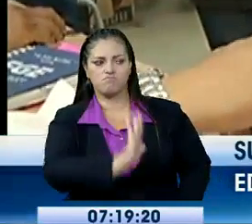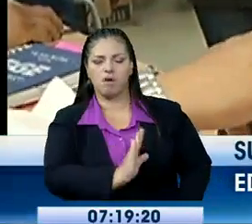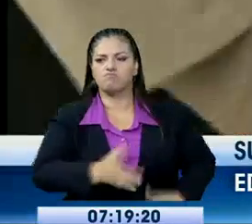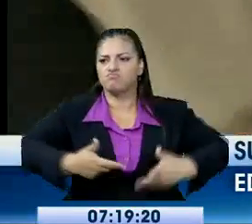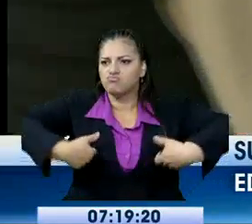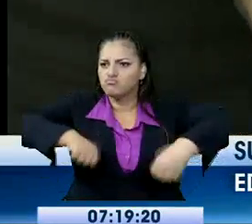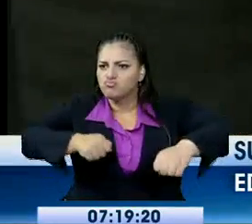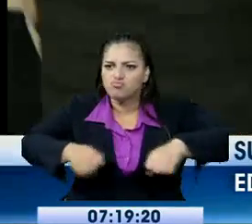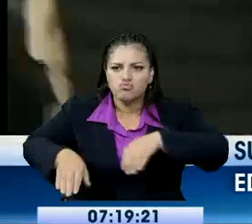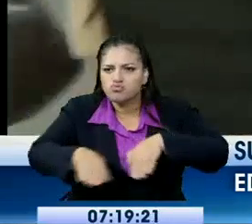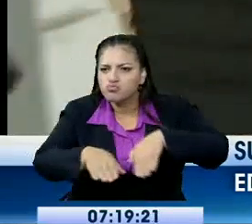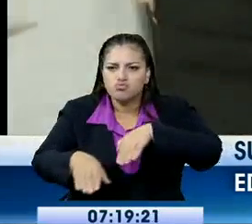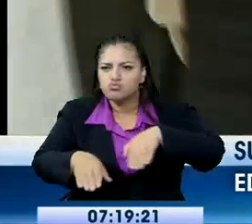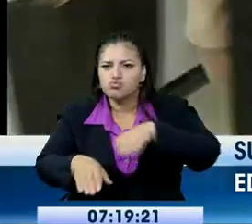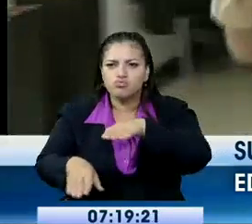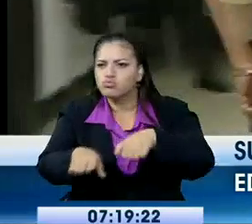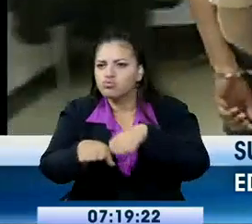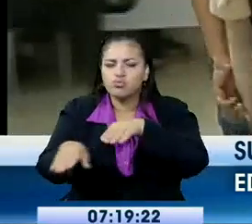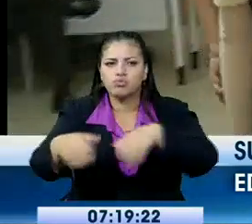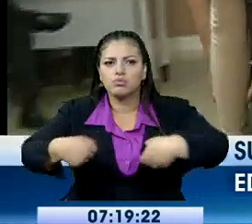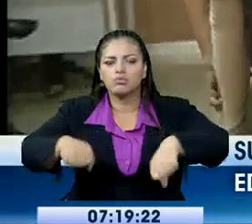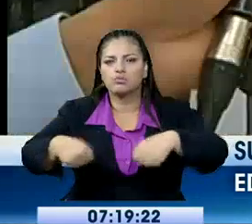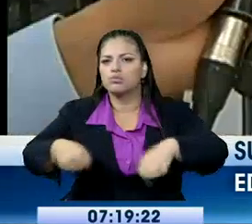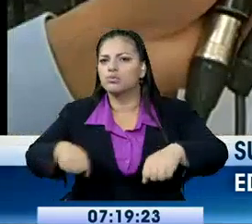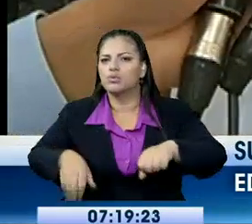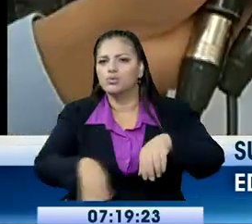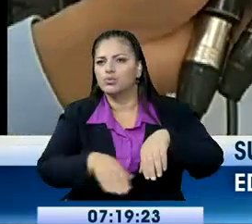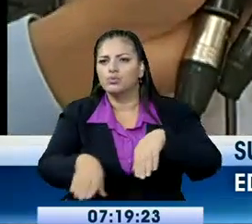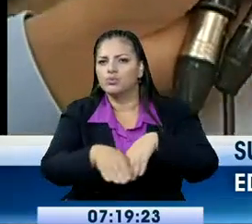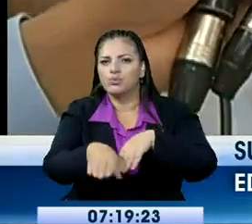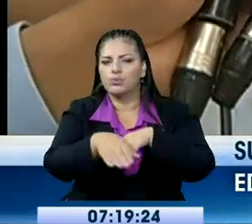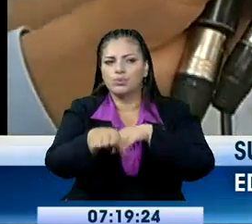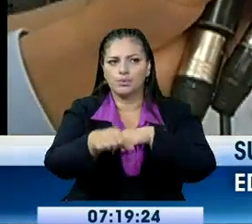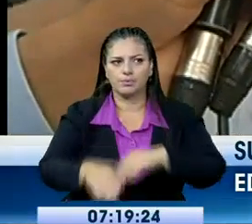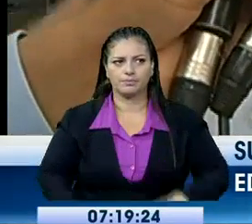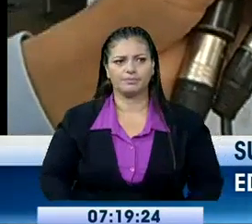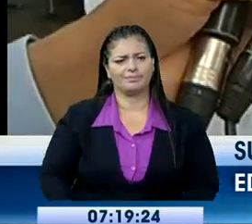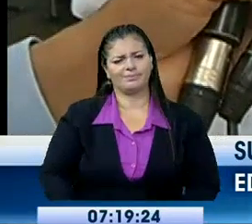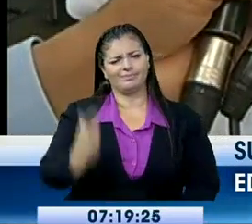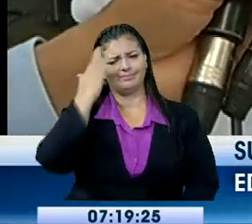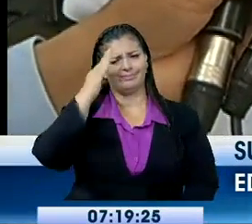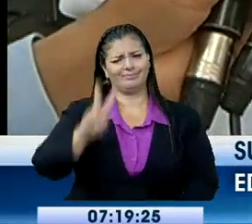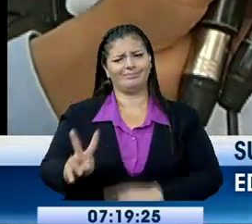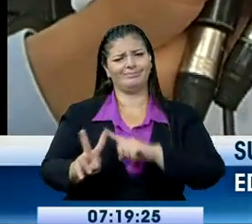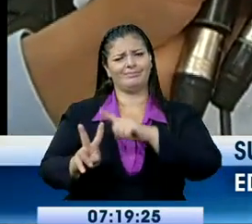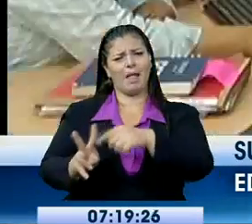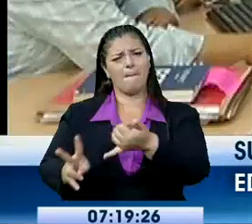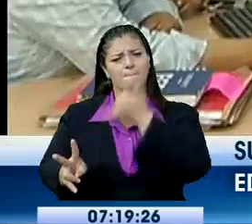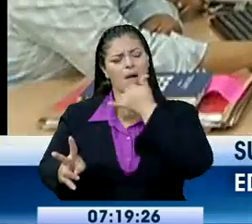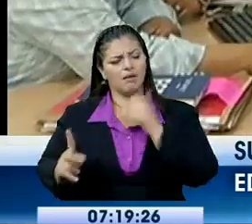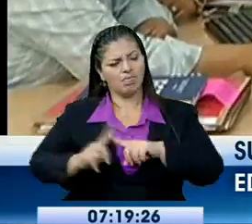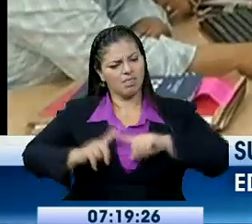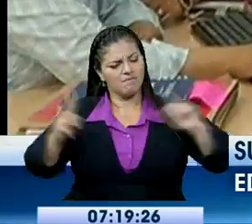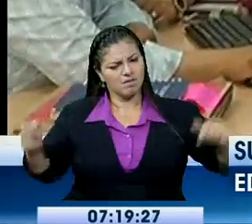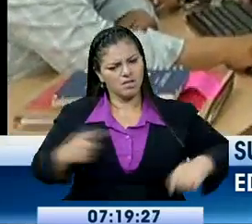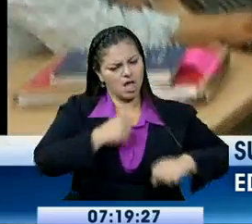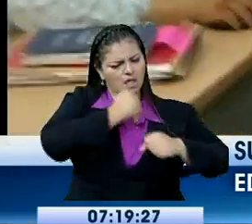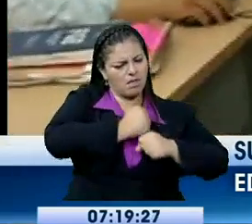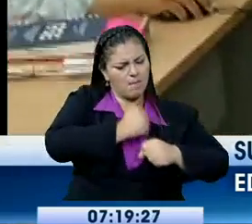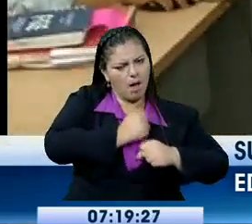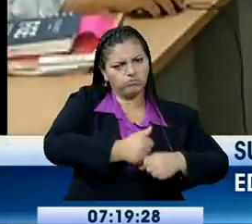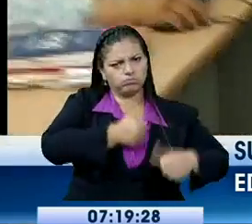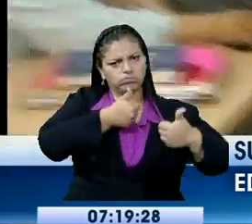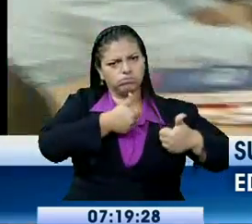viendo, chequeando los locales, chequeando las personas que hacemos el bien de la sociedad a trabajar. Fueron detenidos y puestos